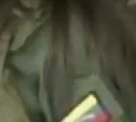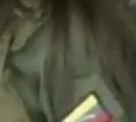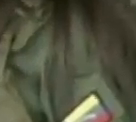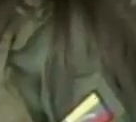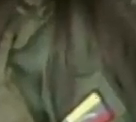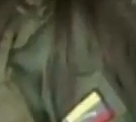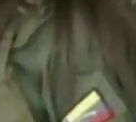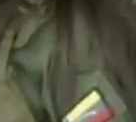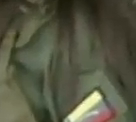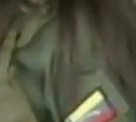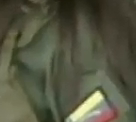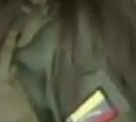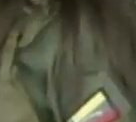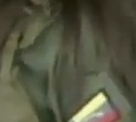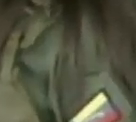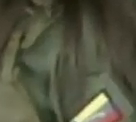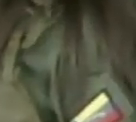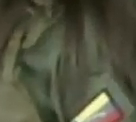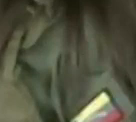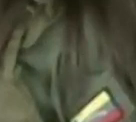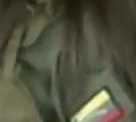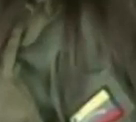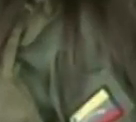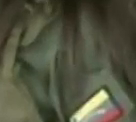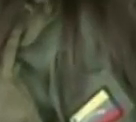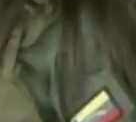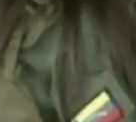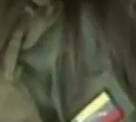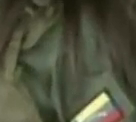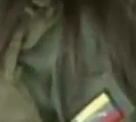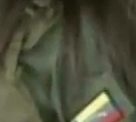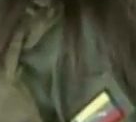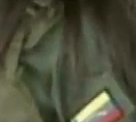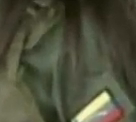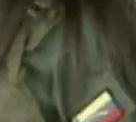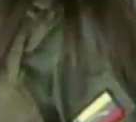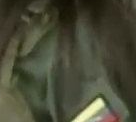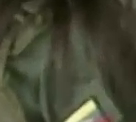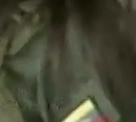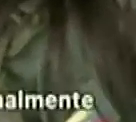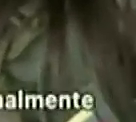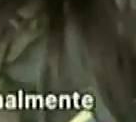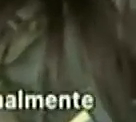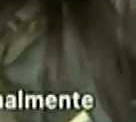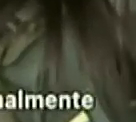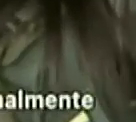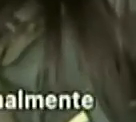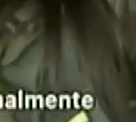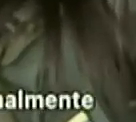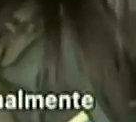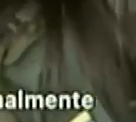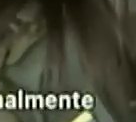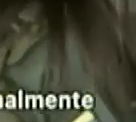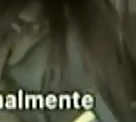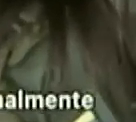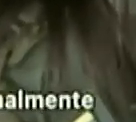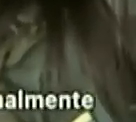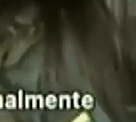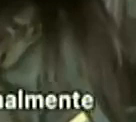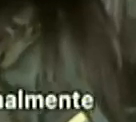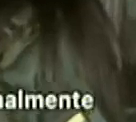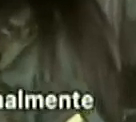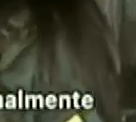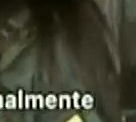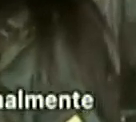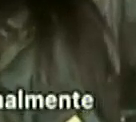respaldo del apoyo de las Fuerzas Armadas, incluso la Policía Nacional. El trabajo se está haciendo